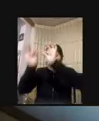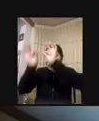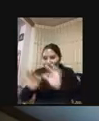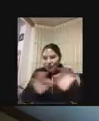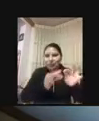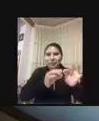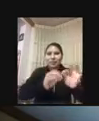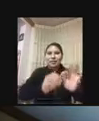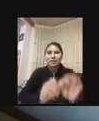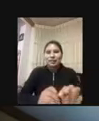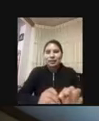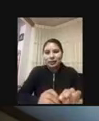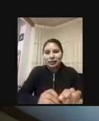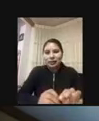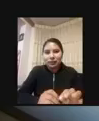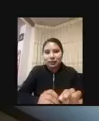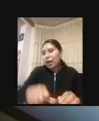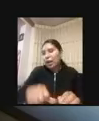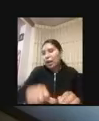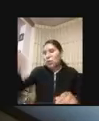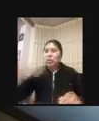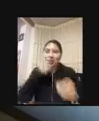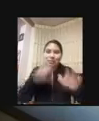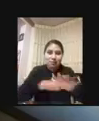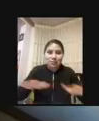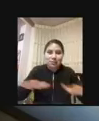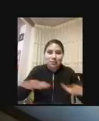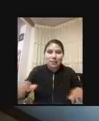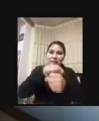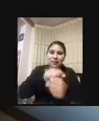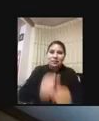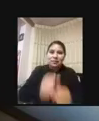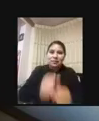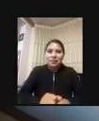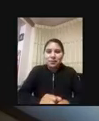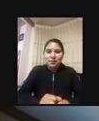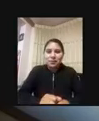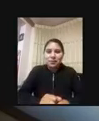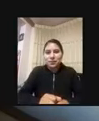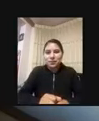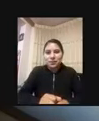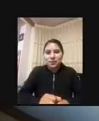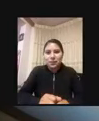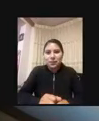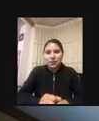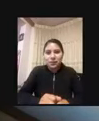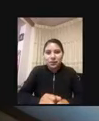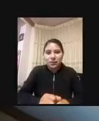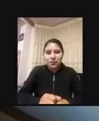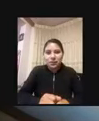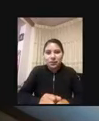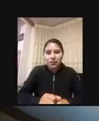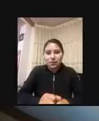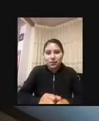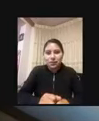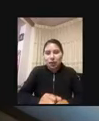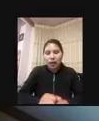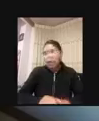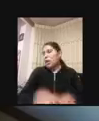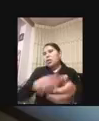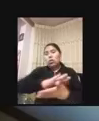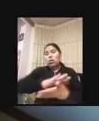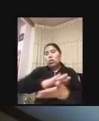está trabajando en lo que es los manteles, ¿no? Entonces, todo esto es un proceso para